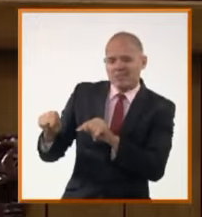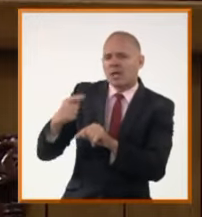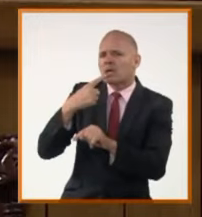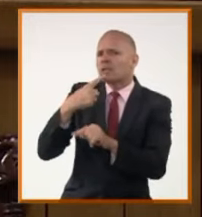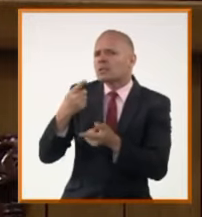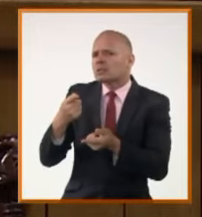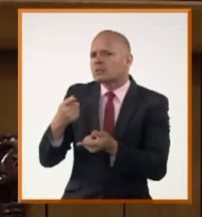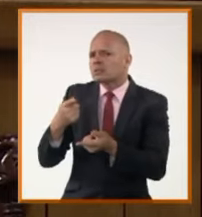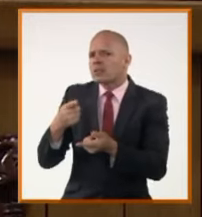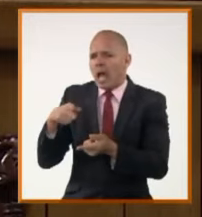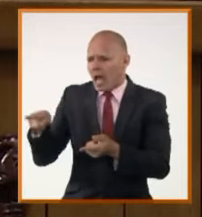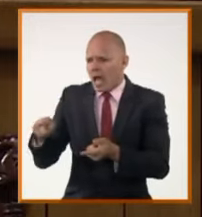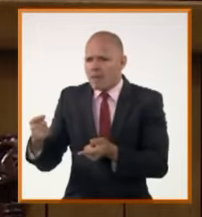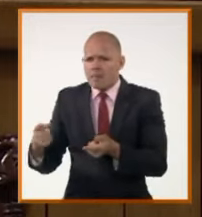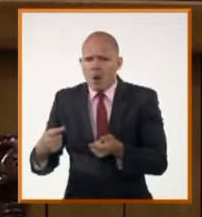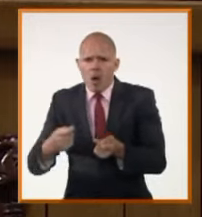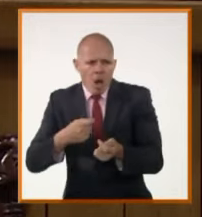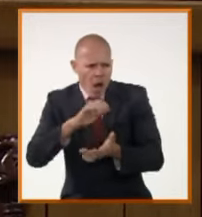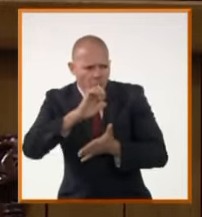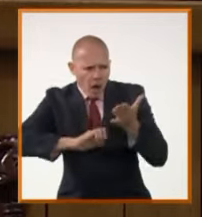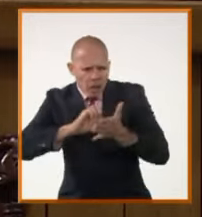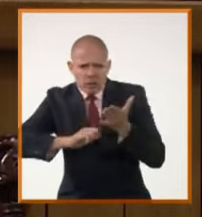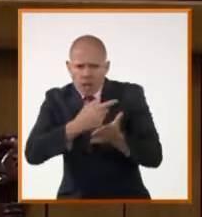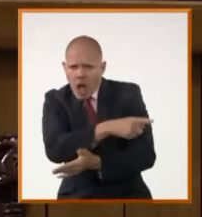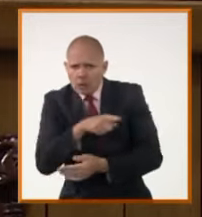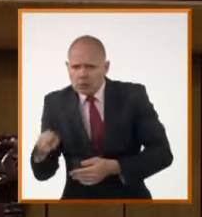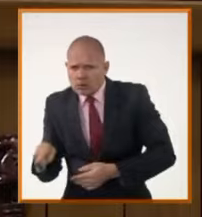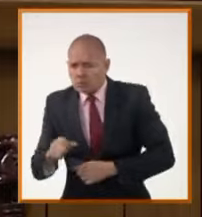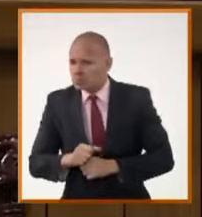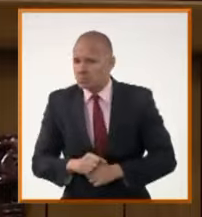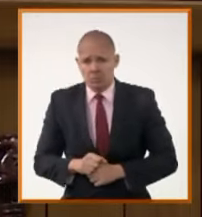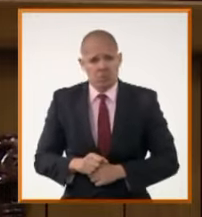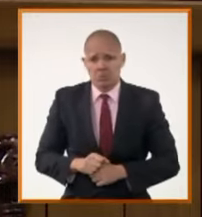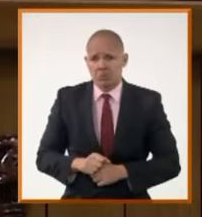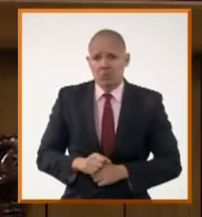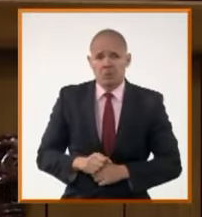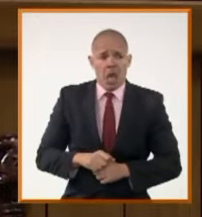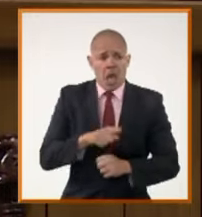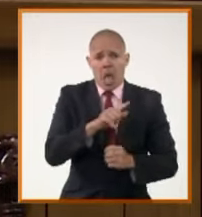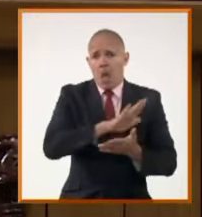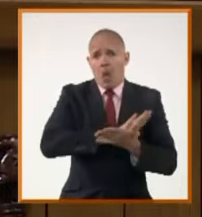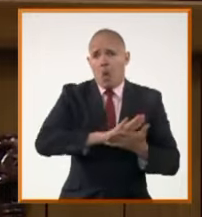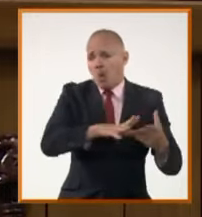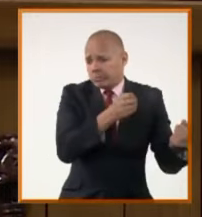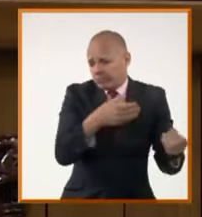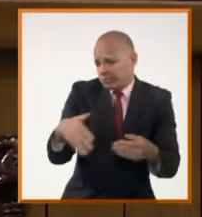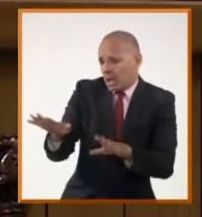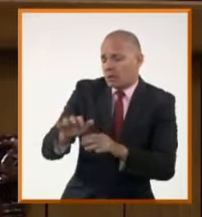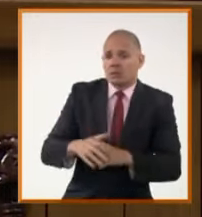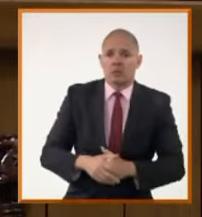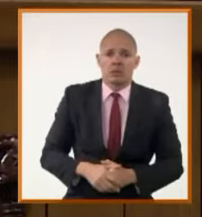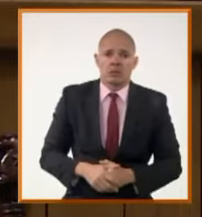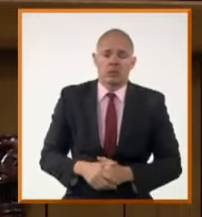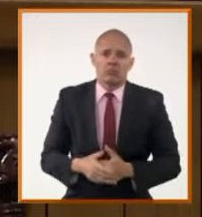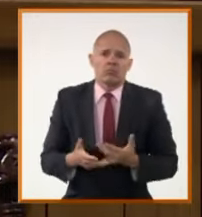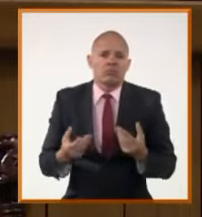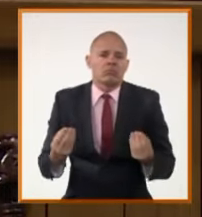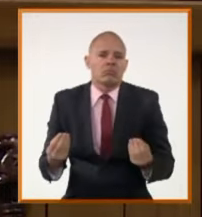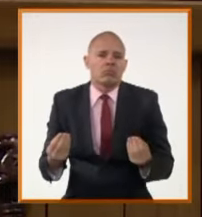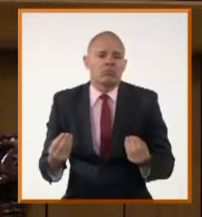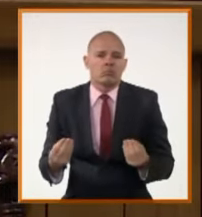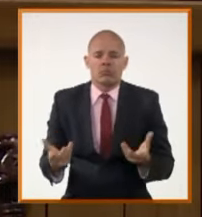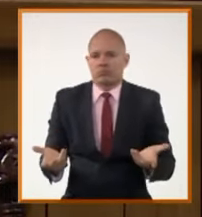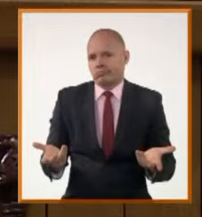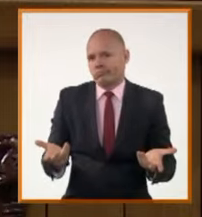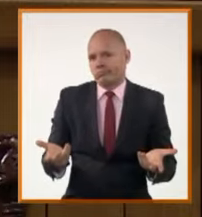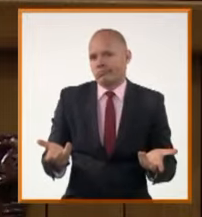ni cobraron por eso. Entonces, bueno, cuando usted goce da los talleres, después le contrata la función suya a la